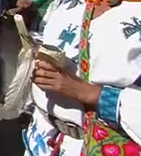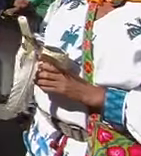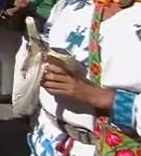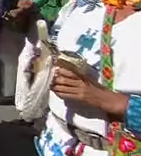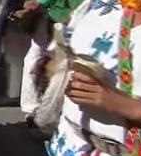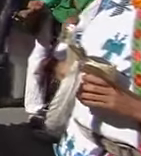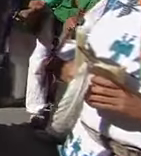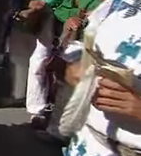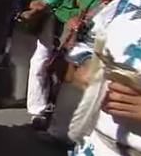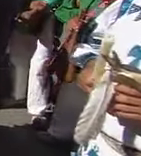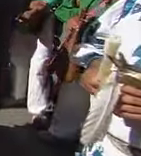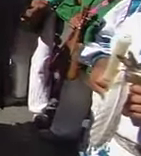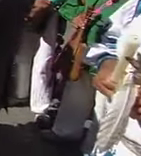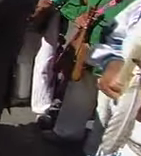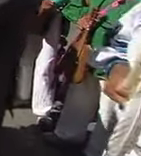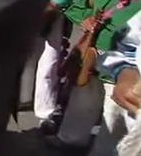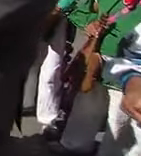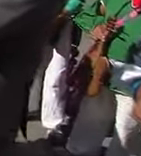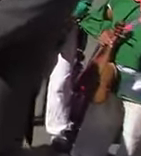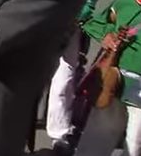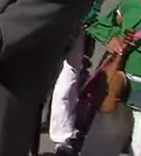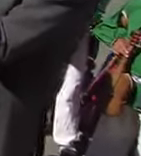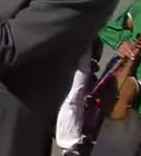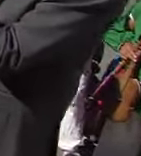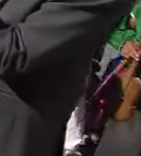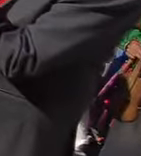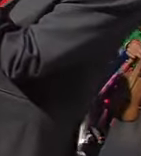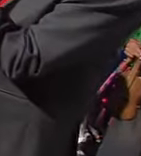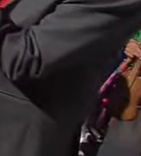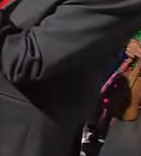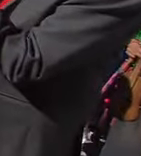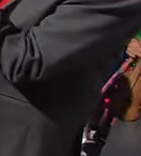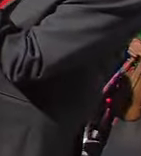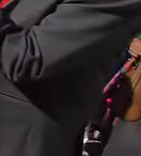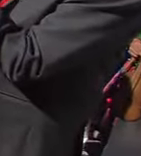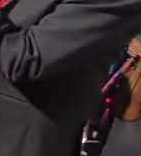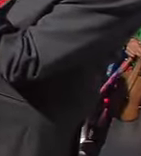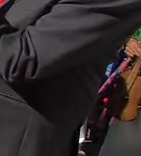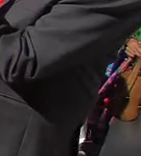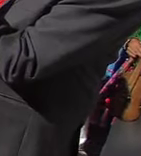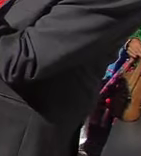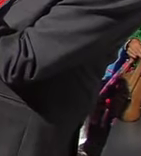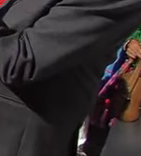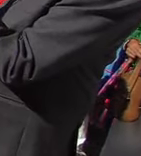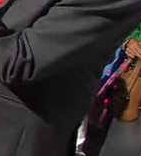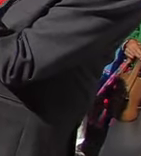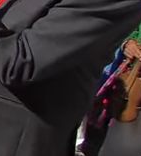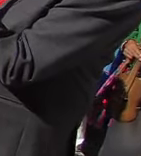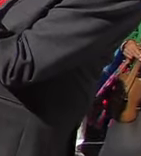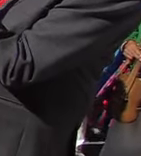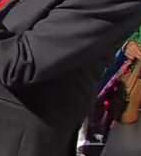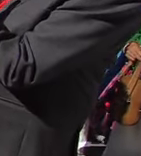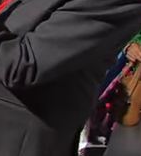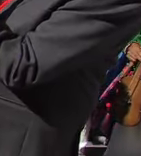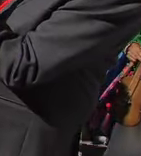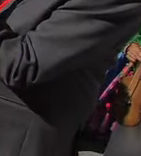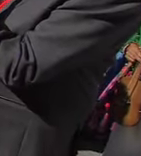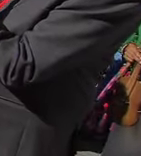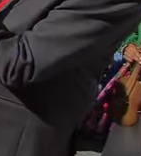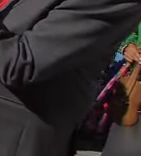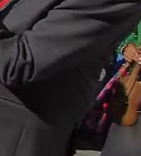de Wirikuta. Señor presidente, su espacio muy invaluable, muy importante, muchas gracias. Pero también